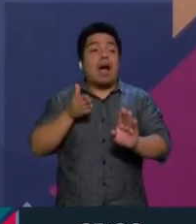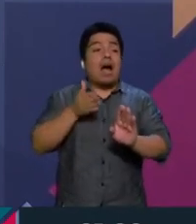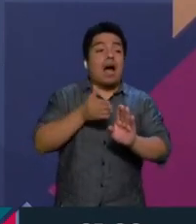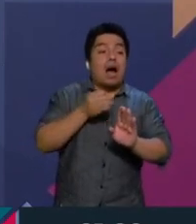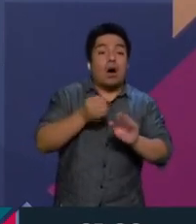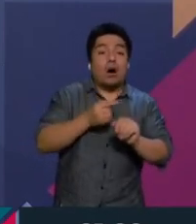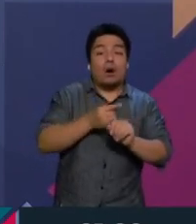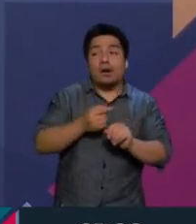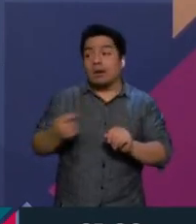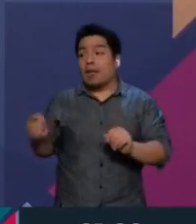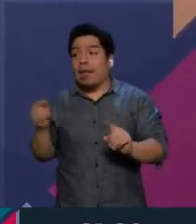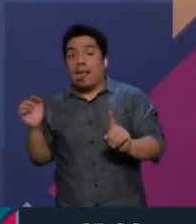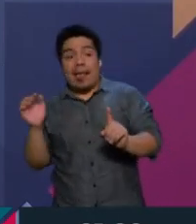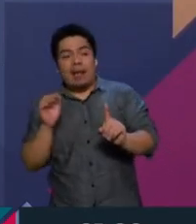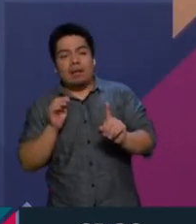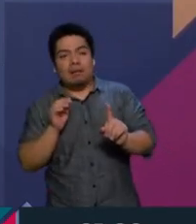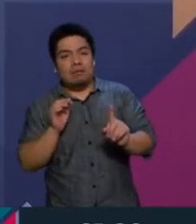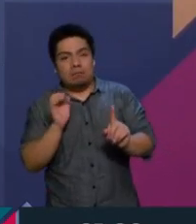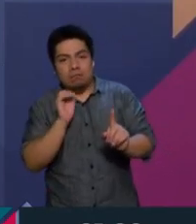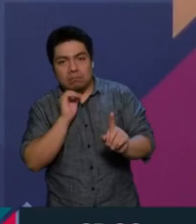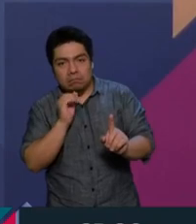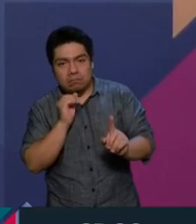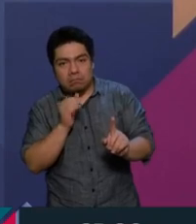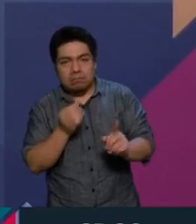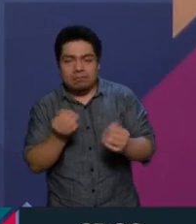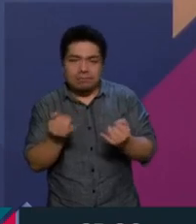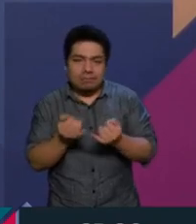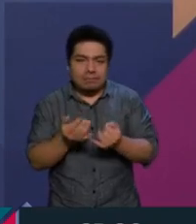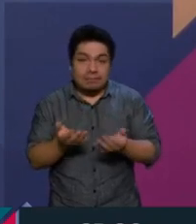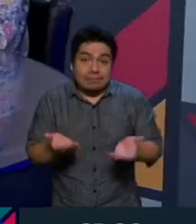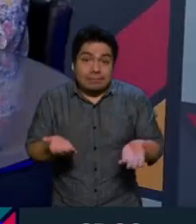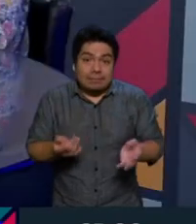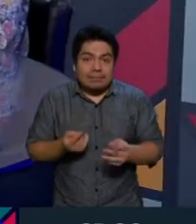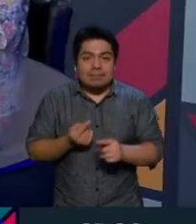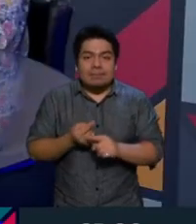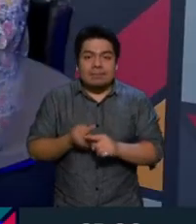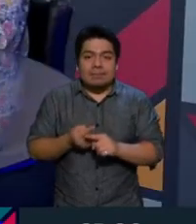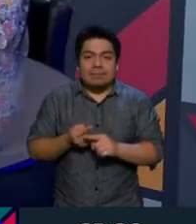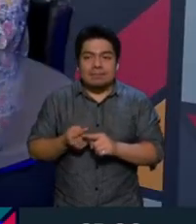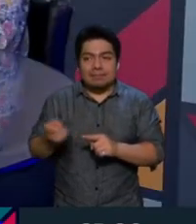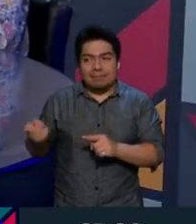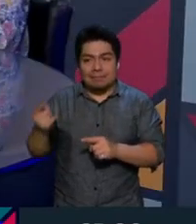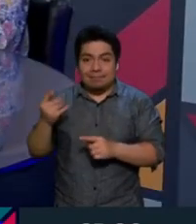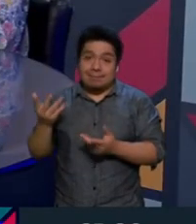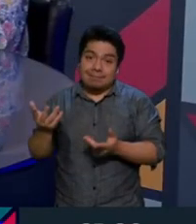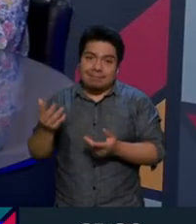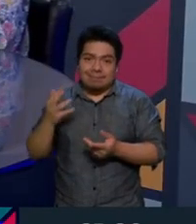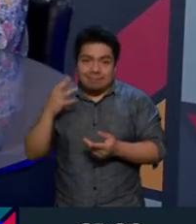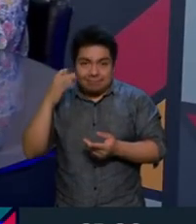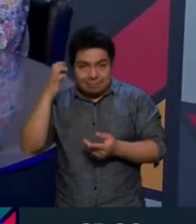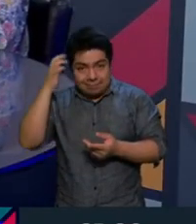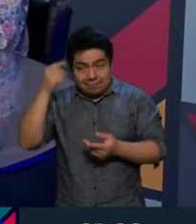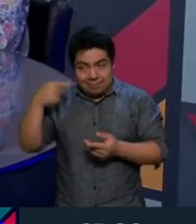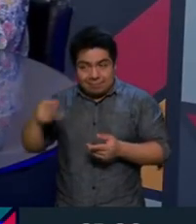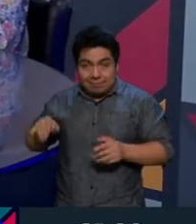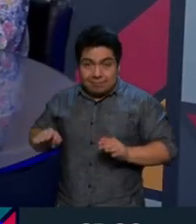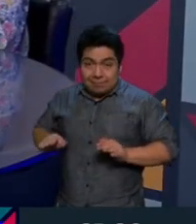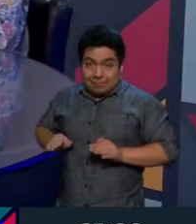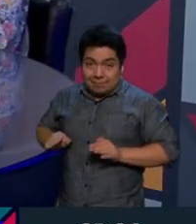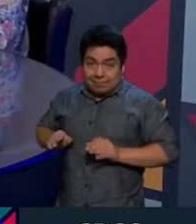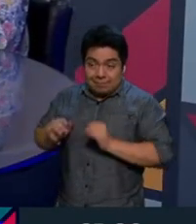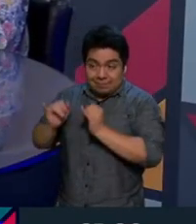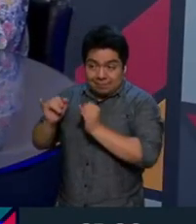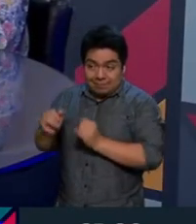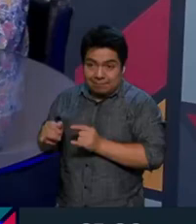los opositores pudieran hablar. Entonces, esto habla mucho de quién era o es realmente Santiago Taboada. Yo lo que digo